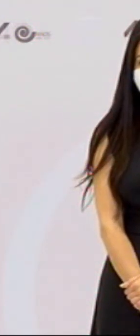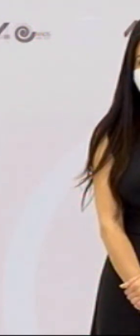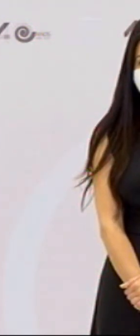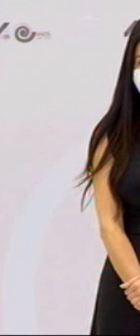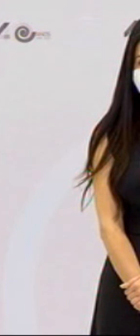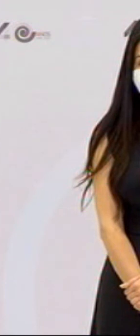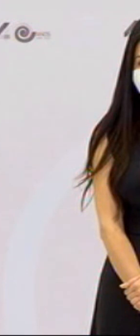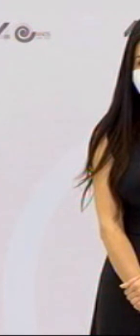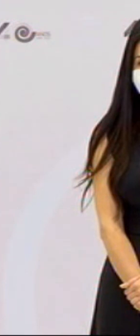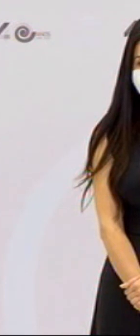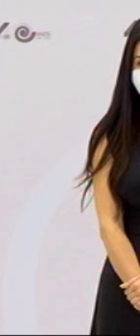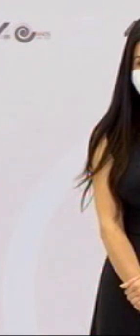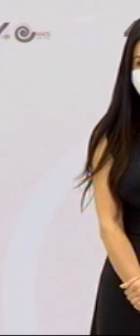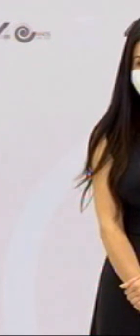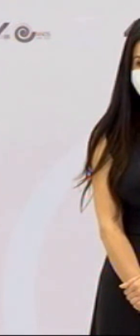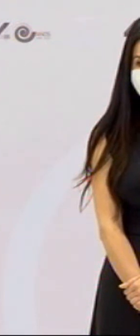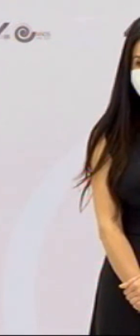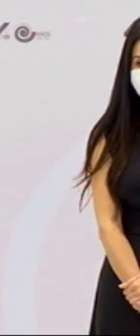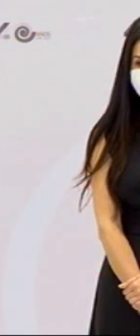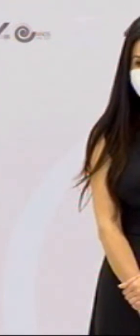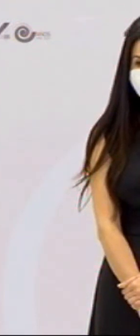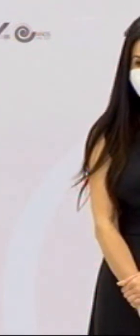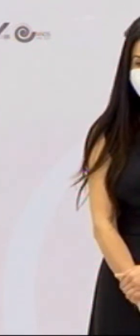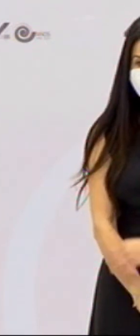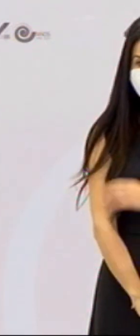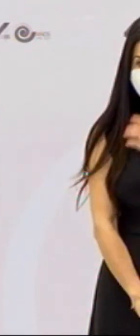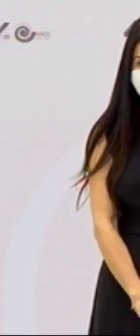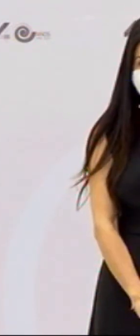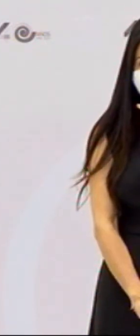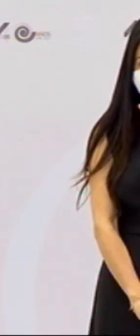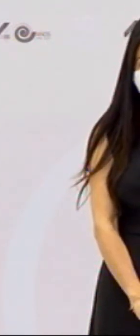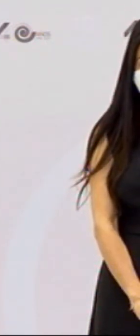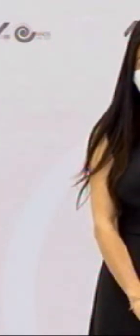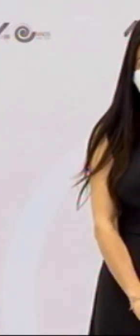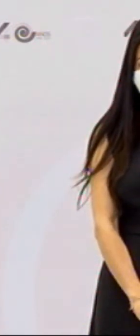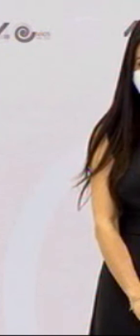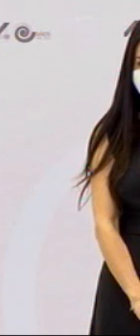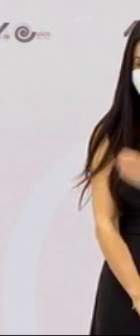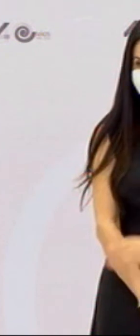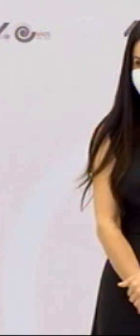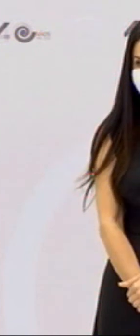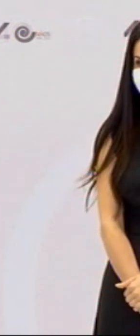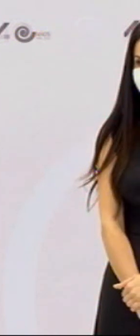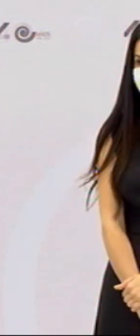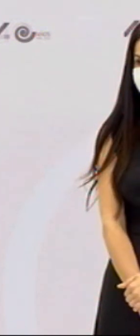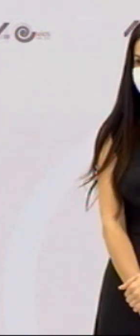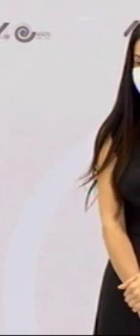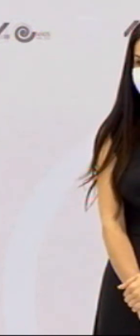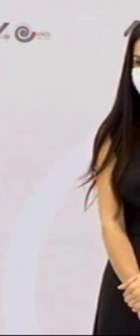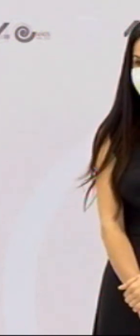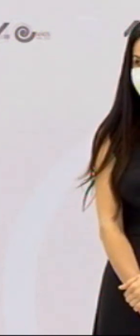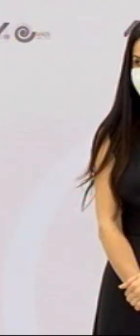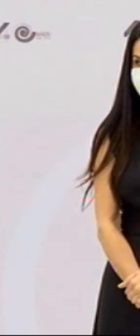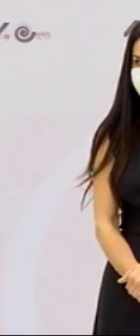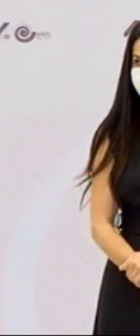lugar, creo que es importante señalar también el compromiso firme para que los recursos de Next